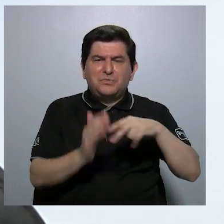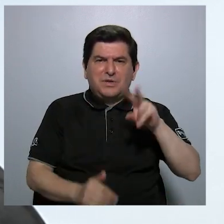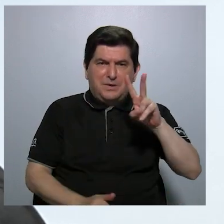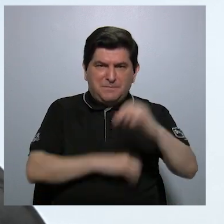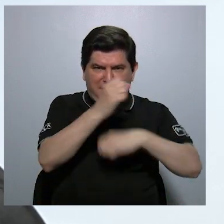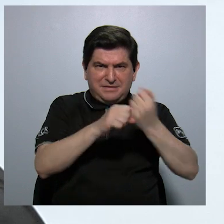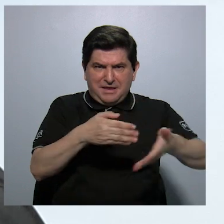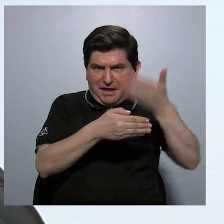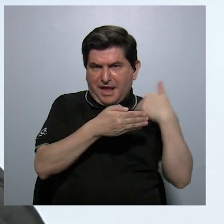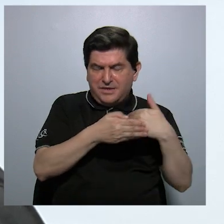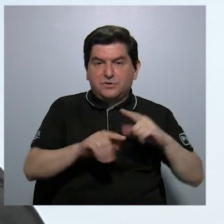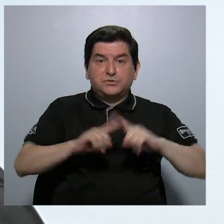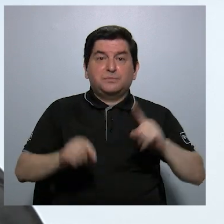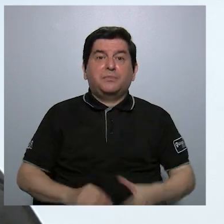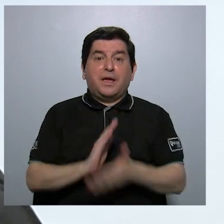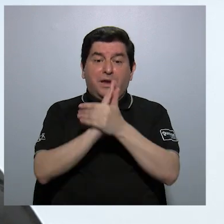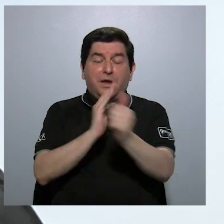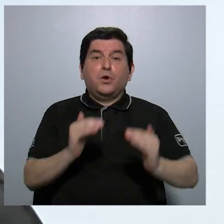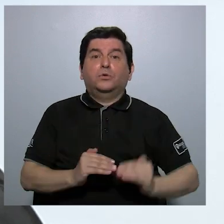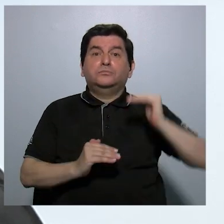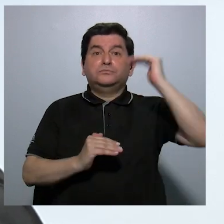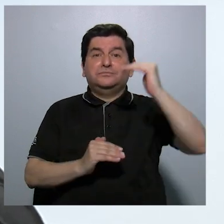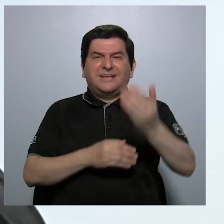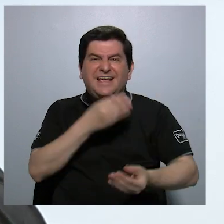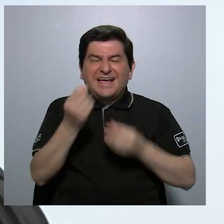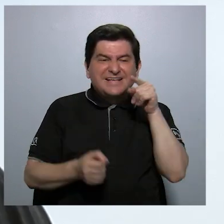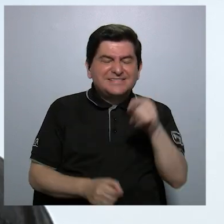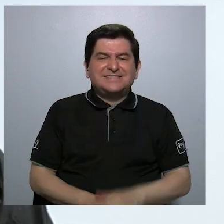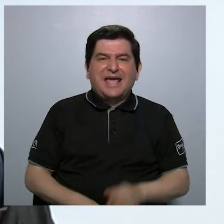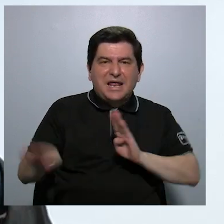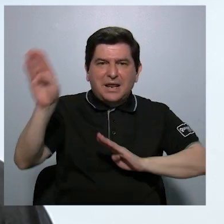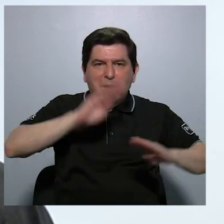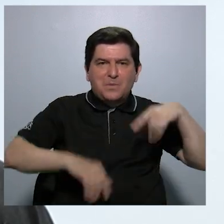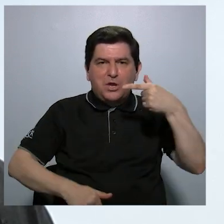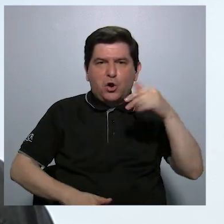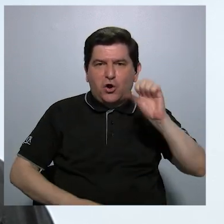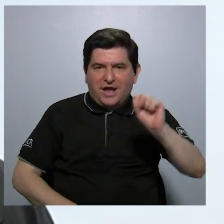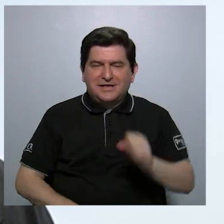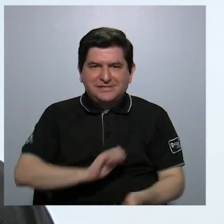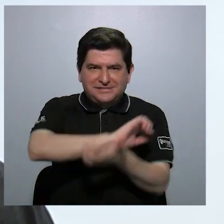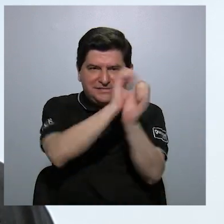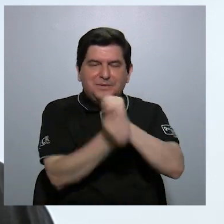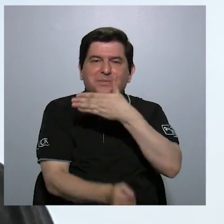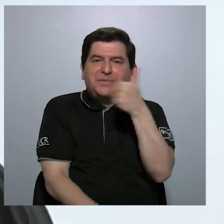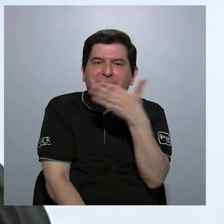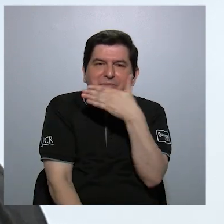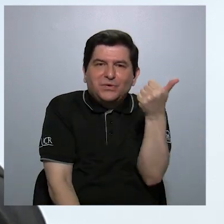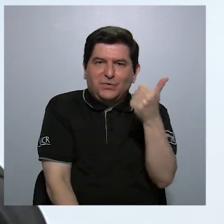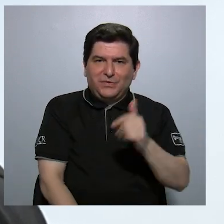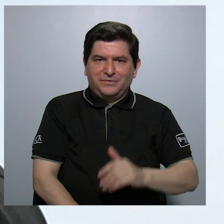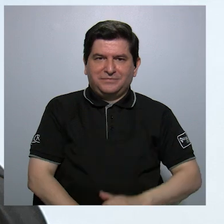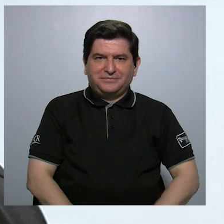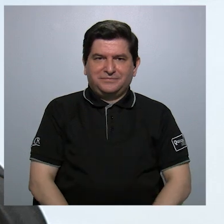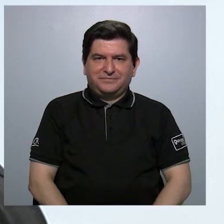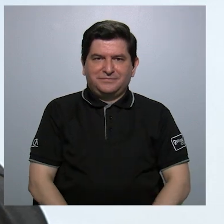Sin embargo, se ha visto un potencial mayor. ¿Qué hacemos con ese biogás para convertirlo en algo